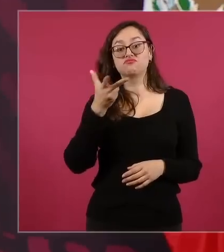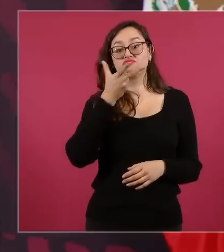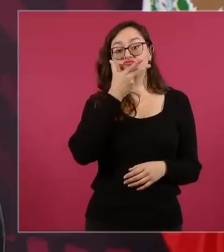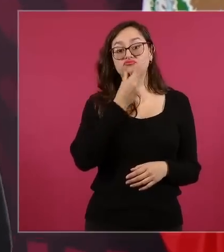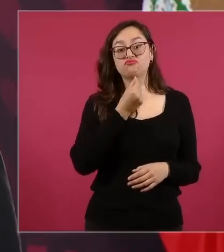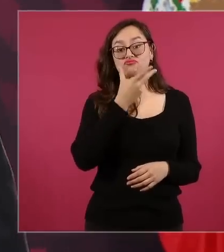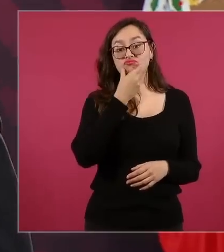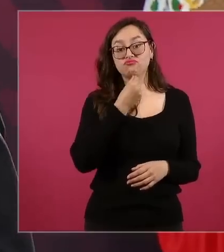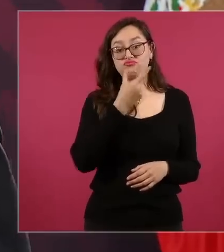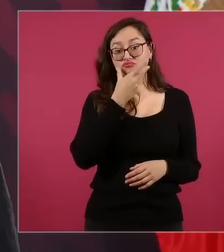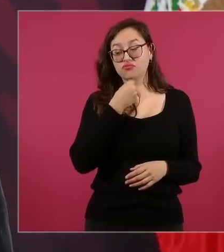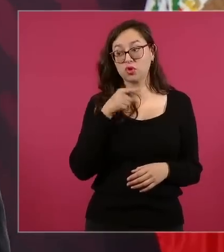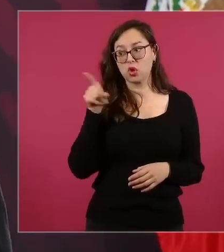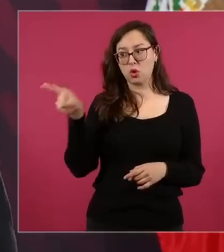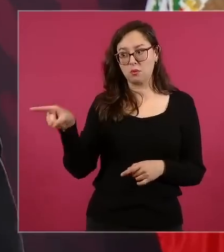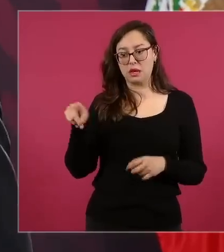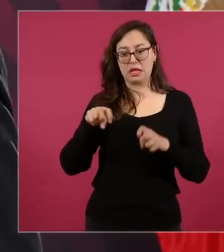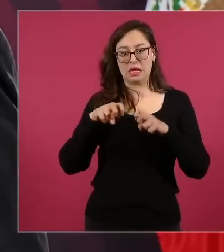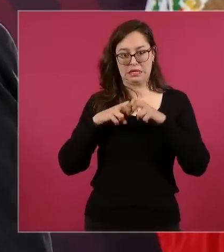simpatizante del bloque conservador,